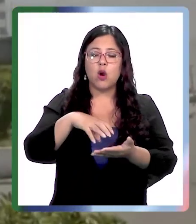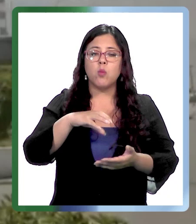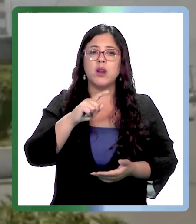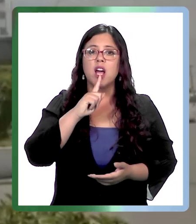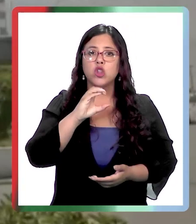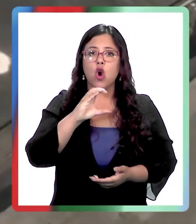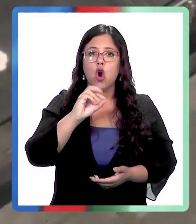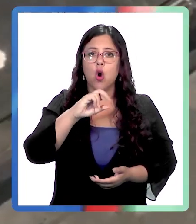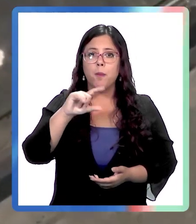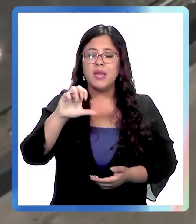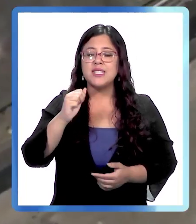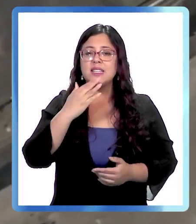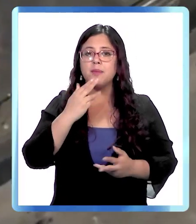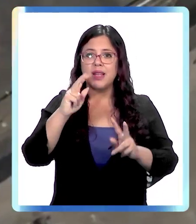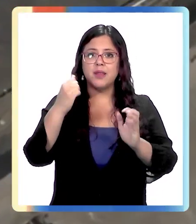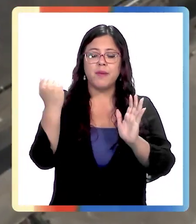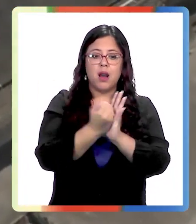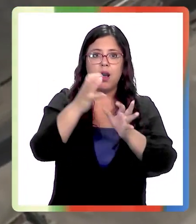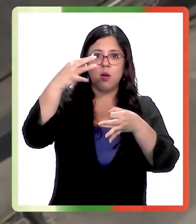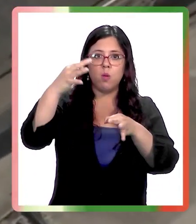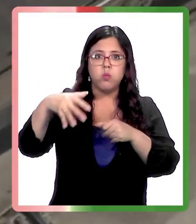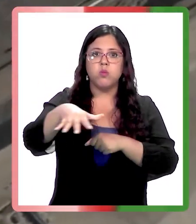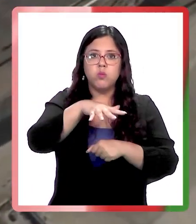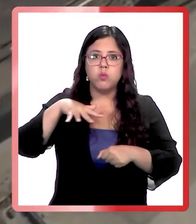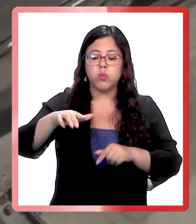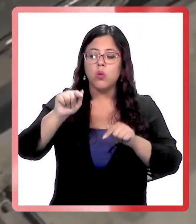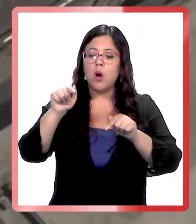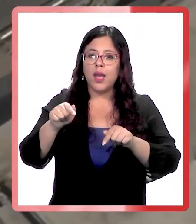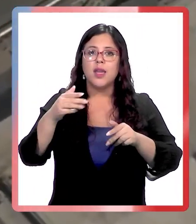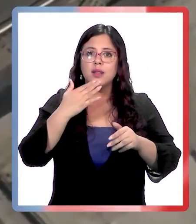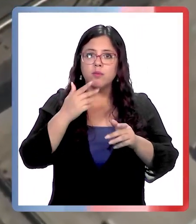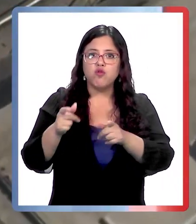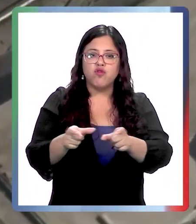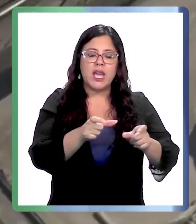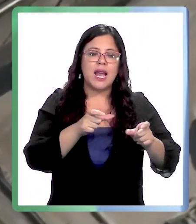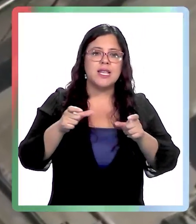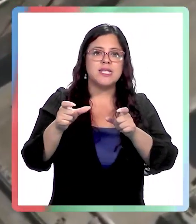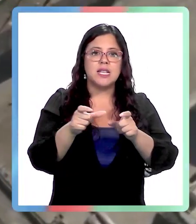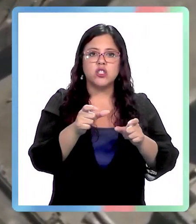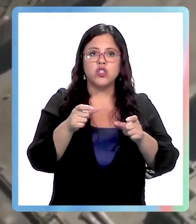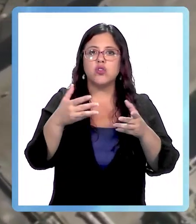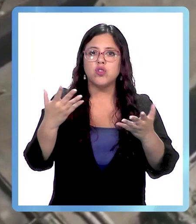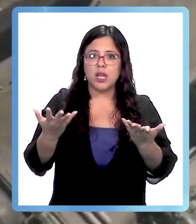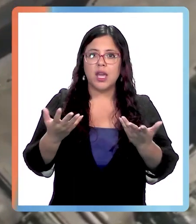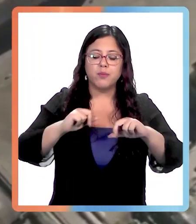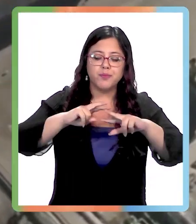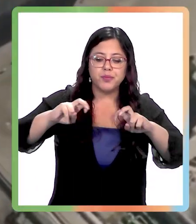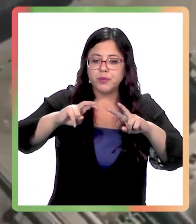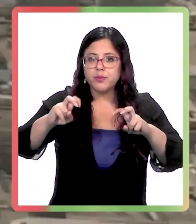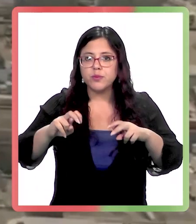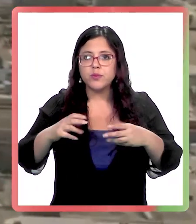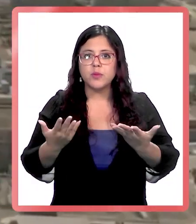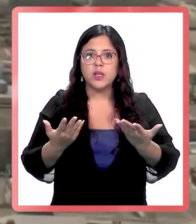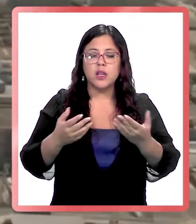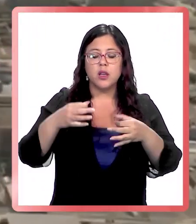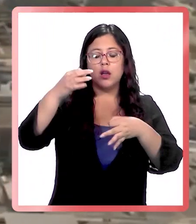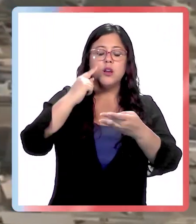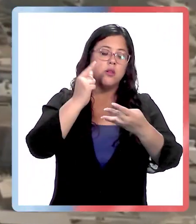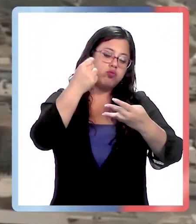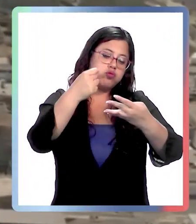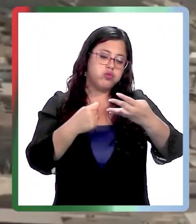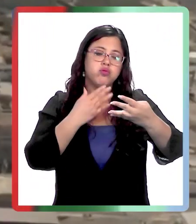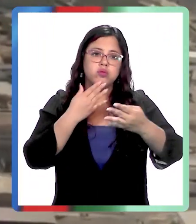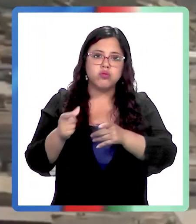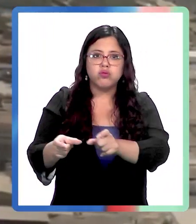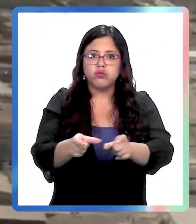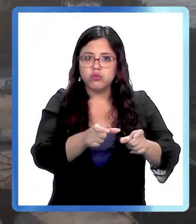y la resolución de calificación ambiental. Junto a lo anterior, se indicó que se están realizando fiscalizaciones a través de inspecciones, revisiones